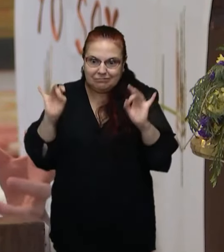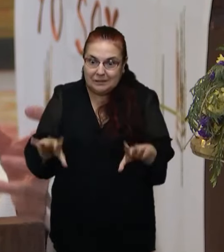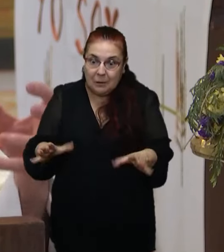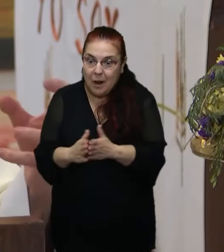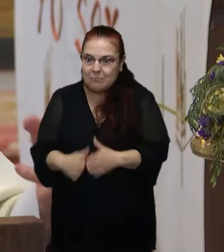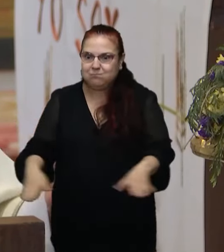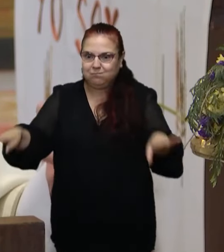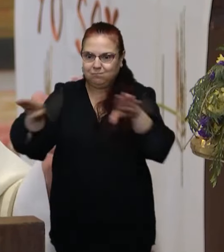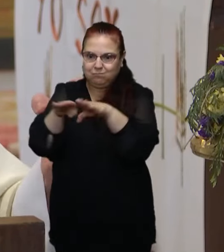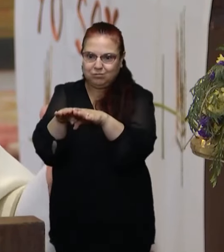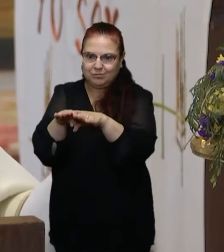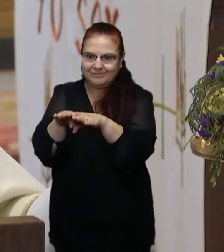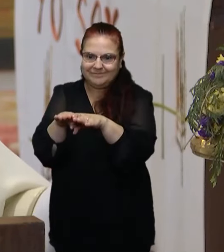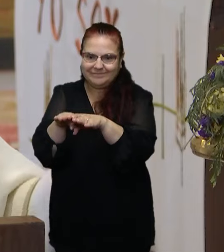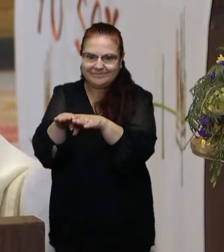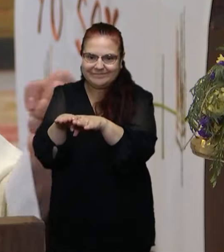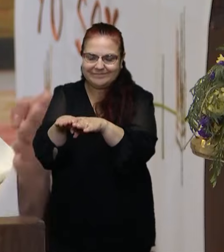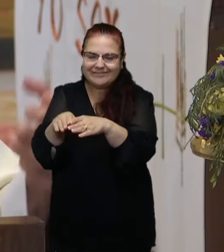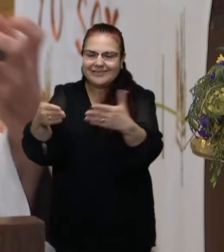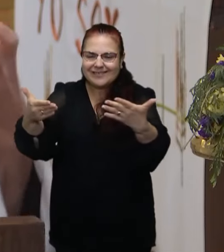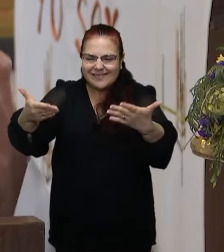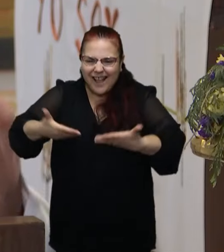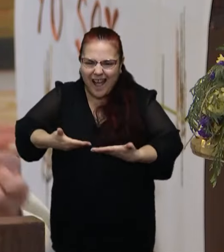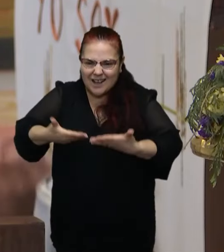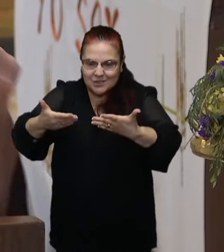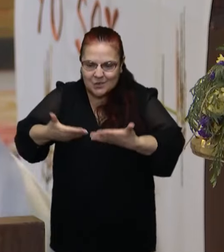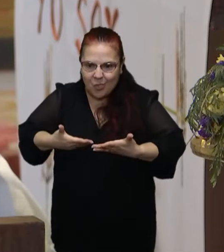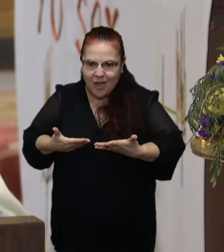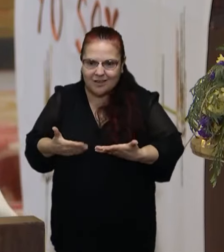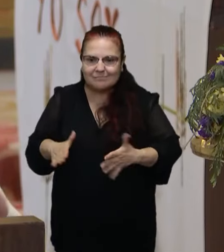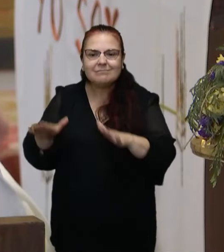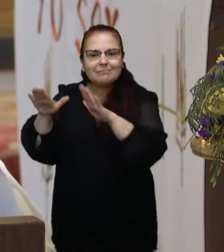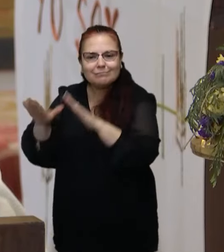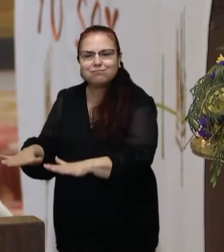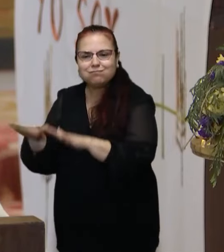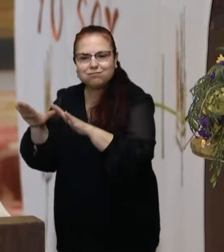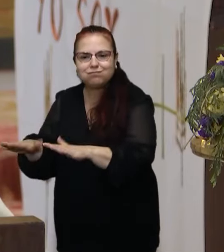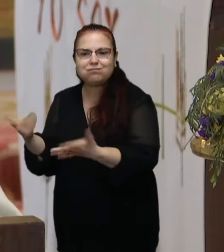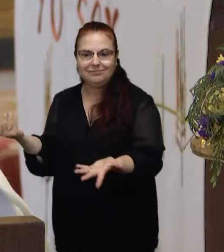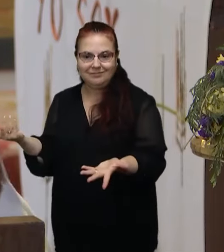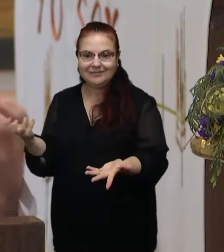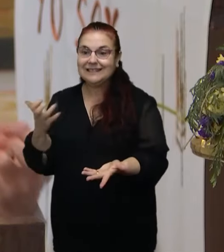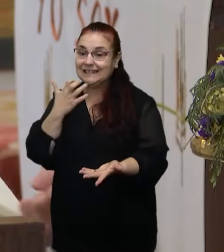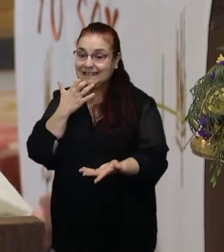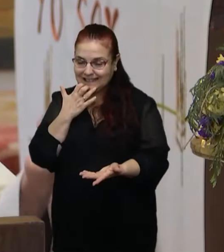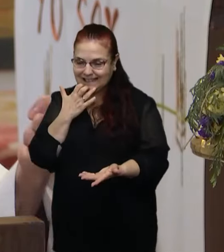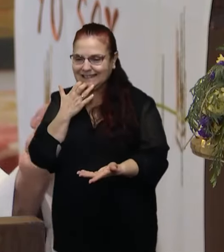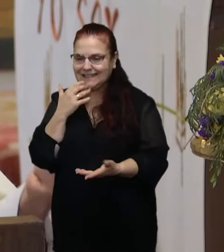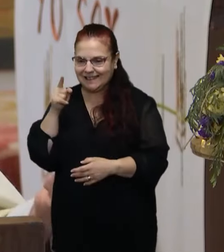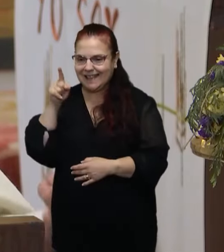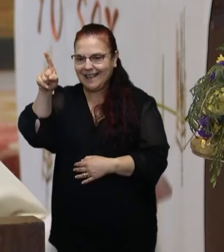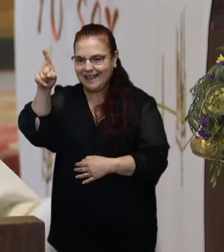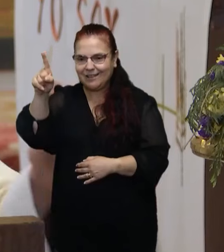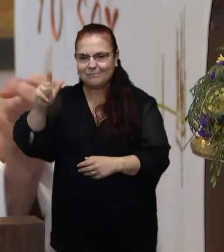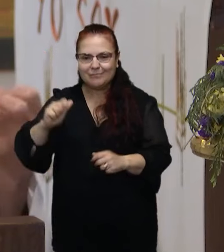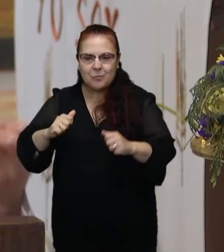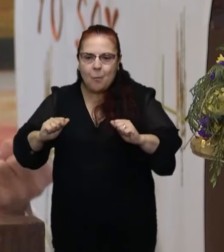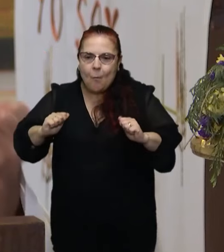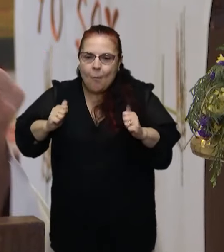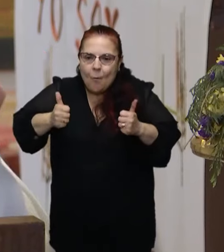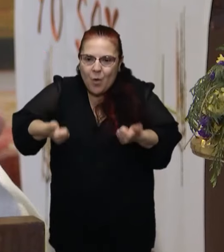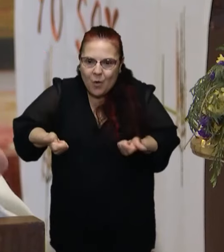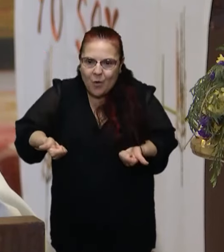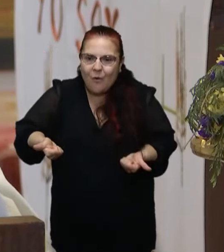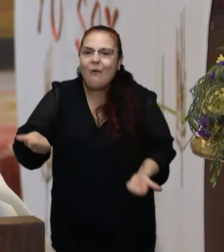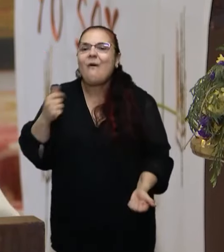Nos ayuda a permanecer, como pide Jesús, unido al que sí que de verdad es el autor, el origen, la